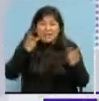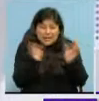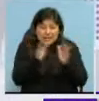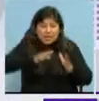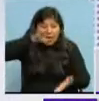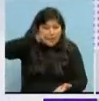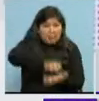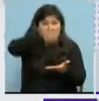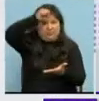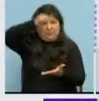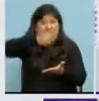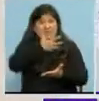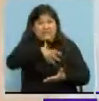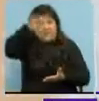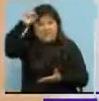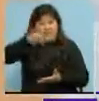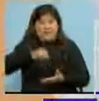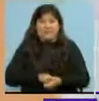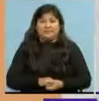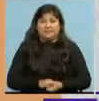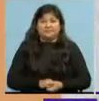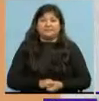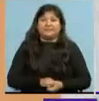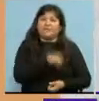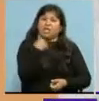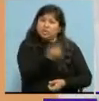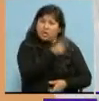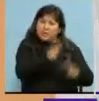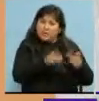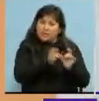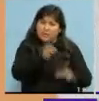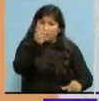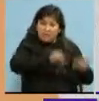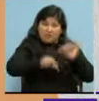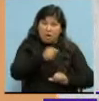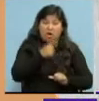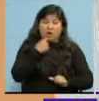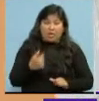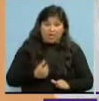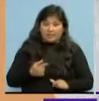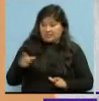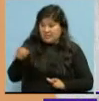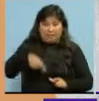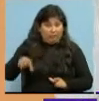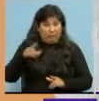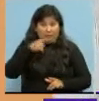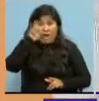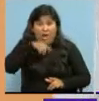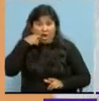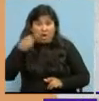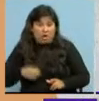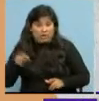todos los biólogos de mi dirección dicen que no es así y que él es básicamente